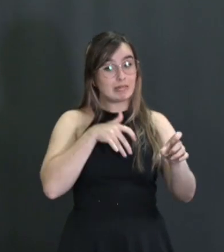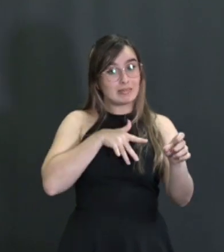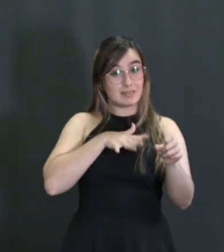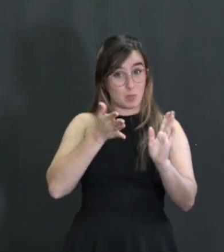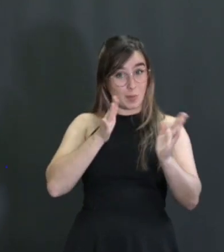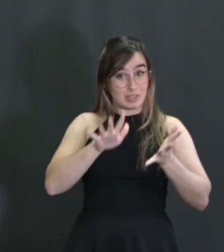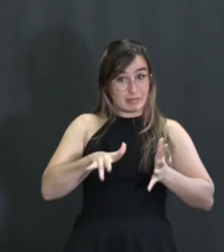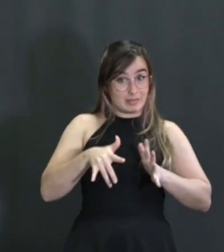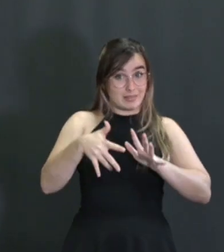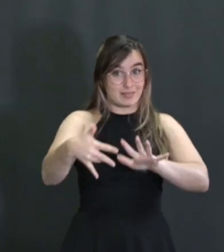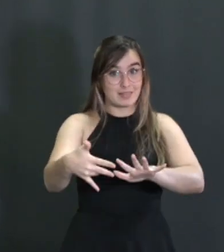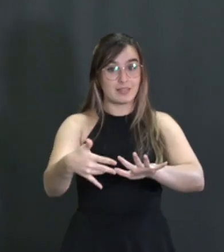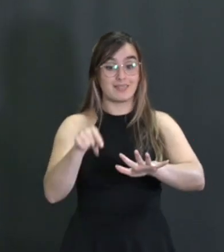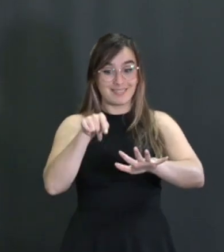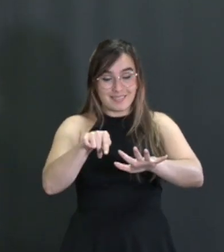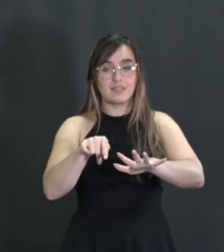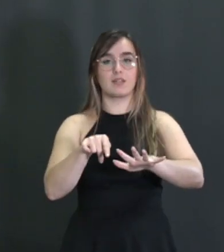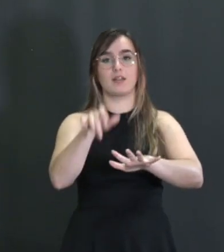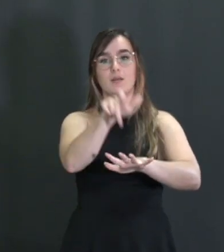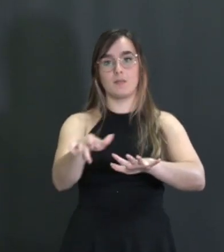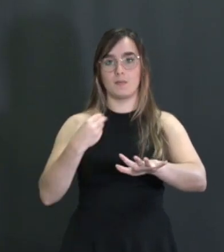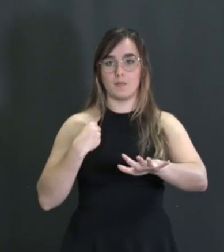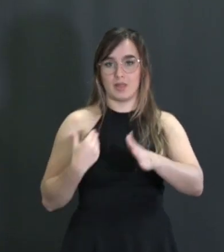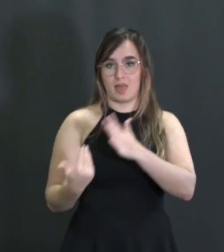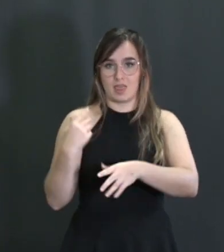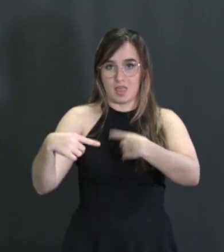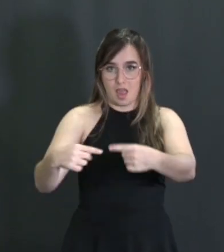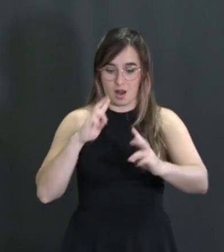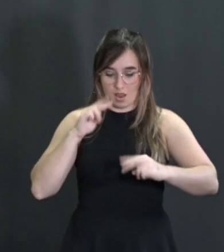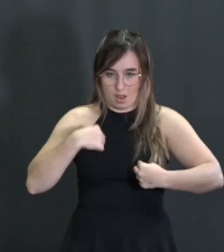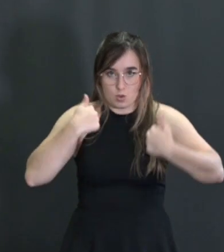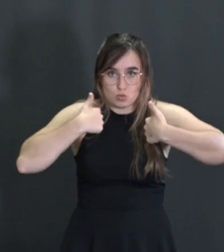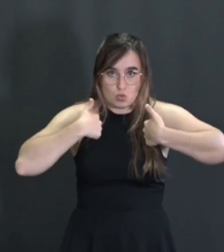que es mi día a día como persona con discapacidad.